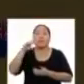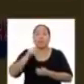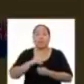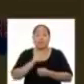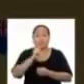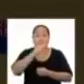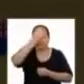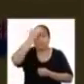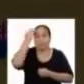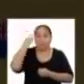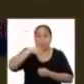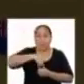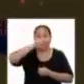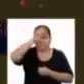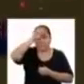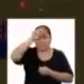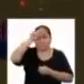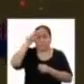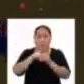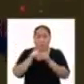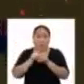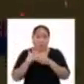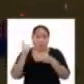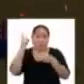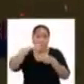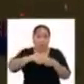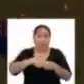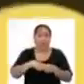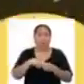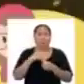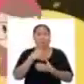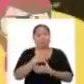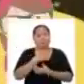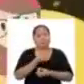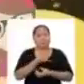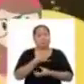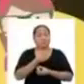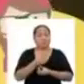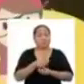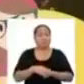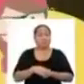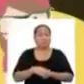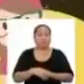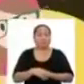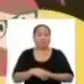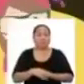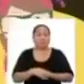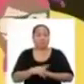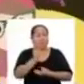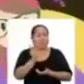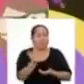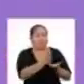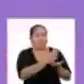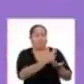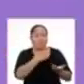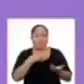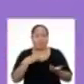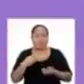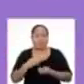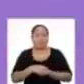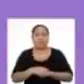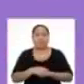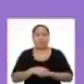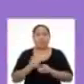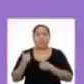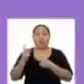tampoco hay que olvidar que el Perú es uno de sus miembros. Muy interesante. No me robe la pantalla, señor ministro. Los países